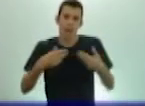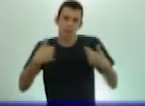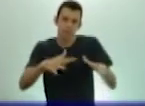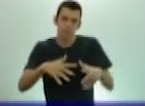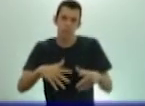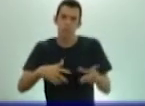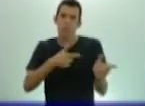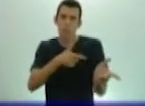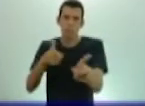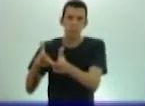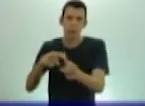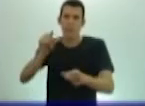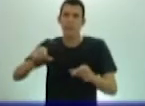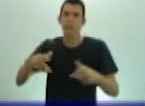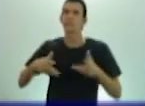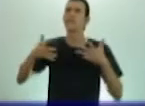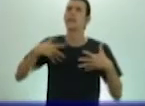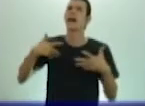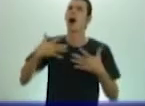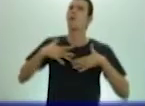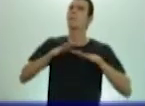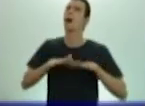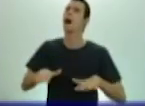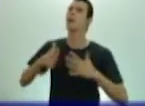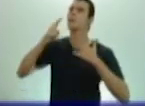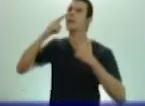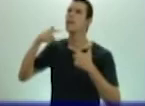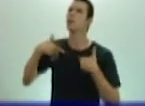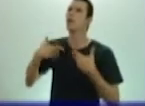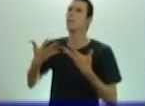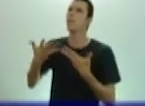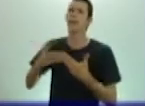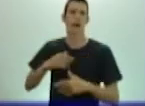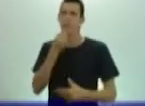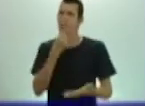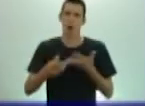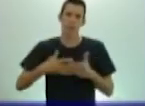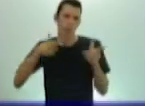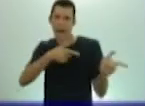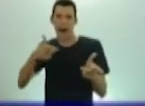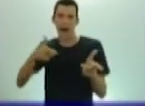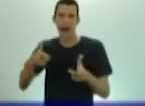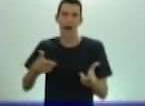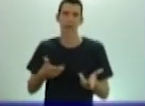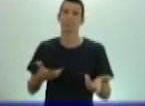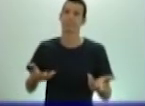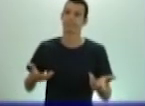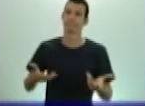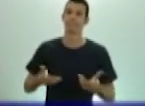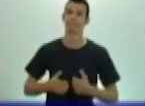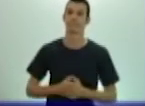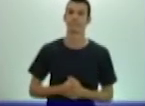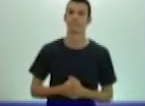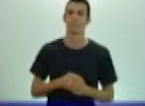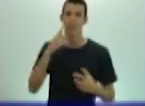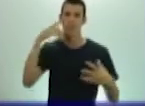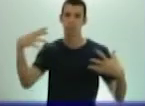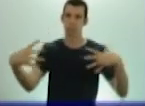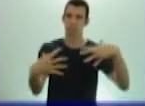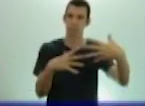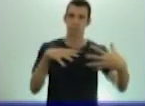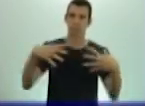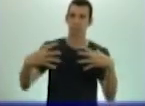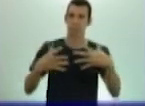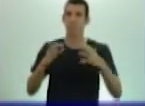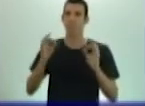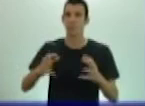un pueblo que pacíficamente estaba exigiendo también sus derechos porque le correspondían. En el libro de texto pueden ver en la página 7, es